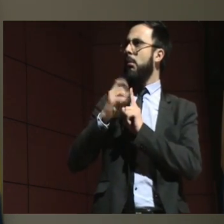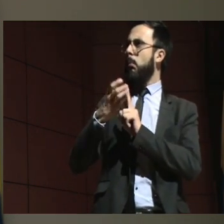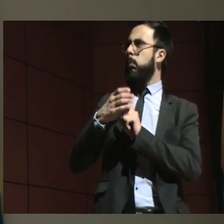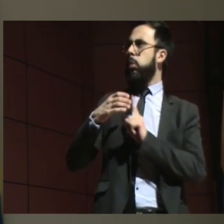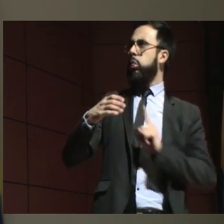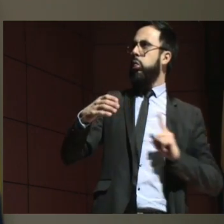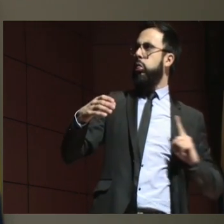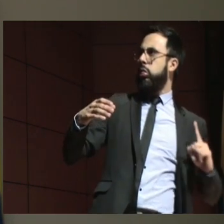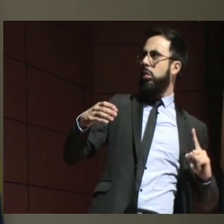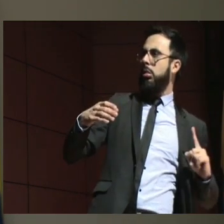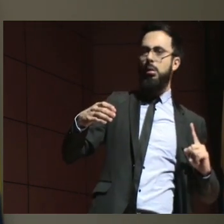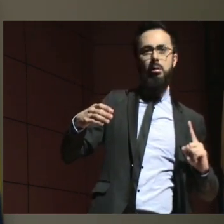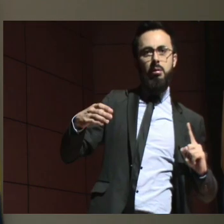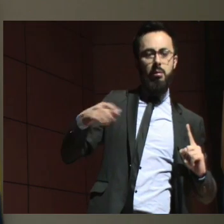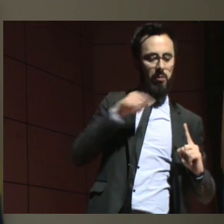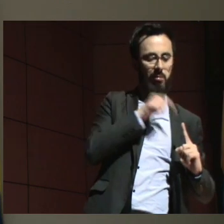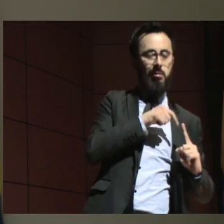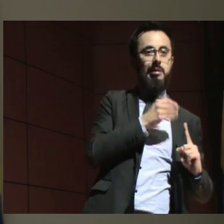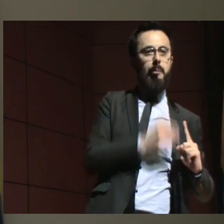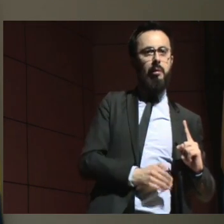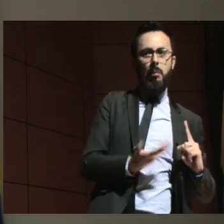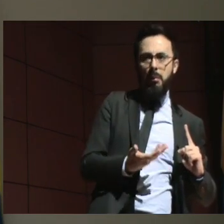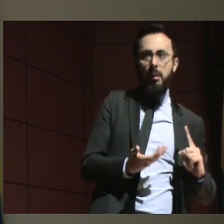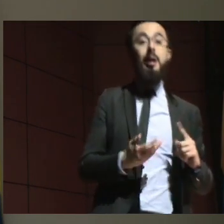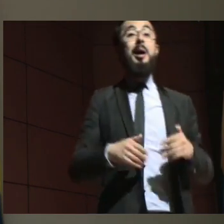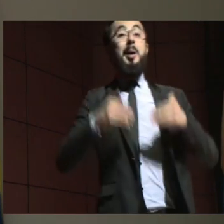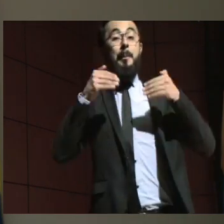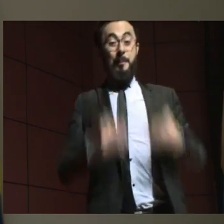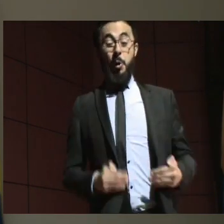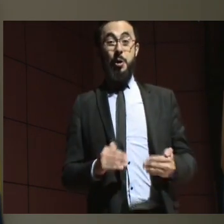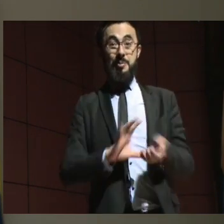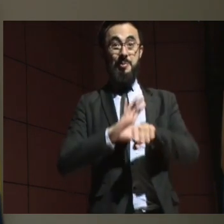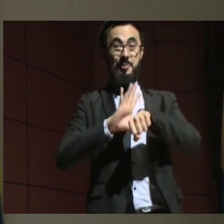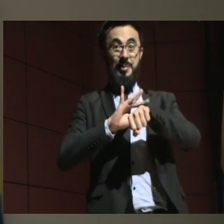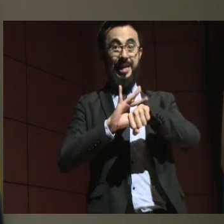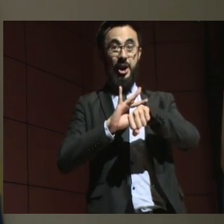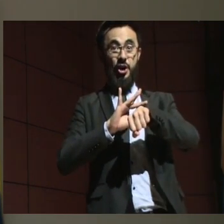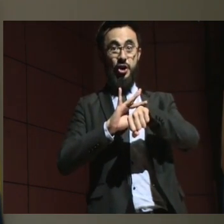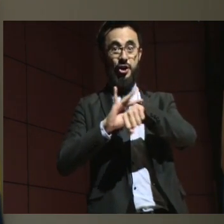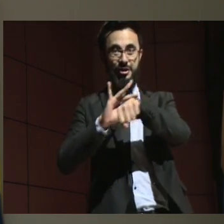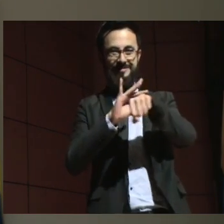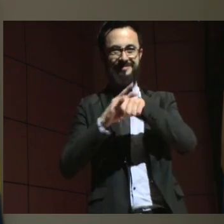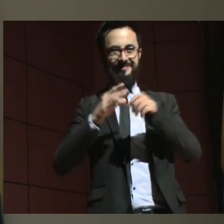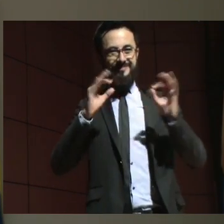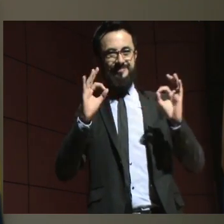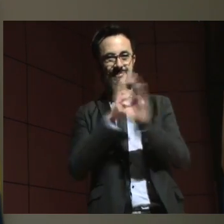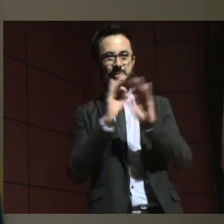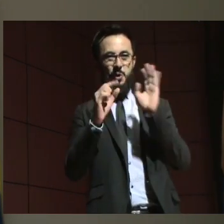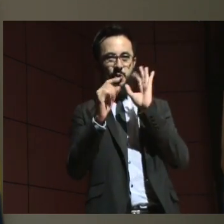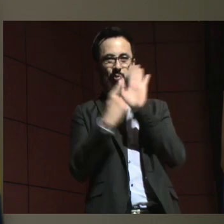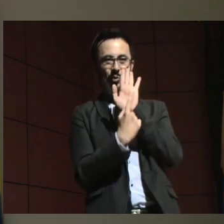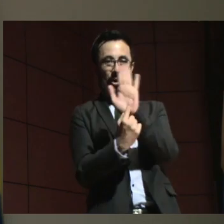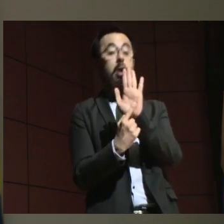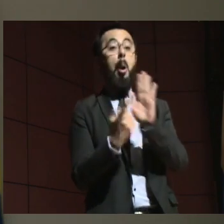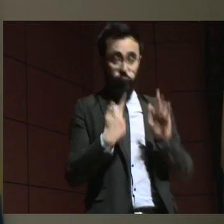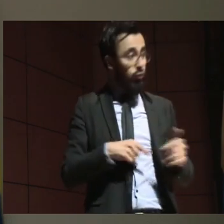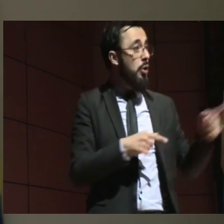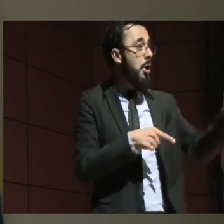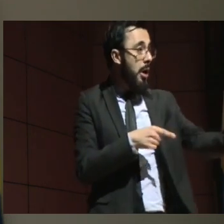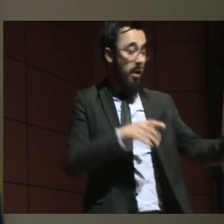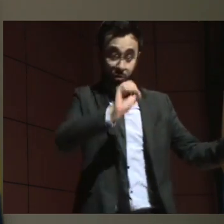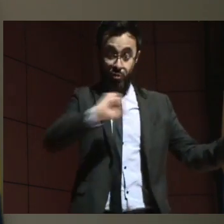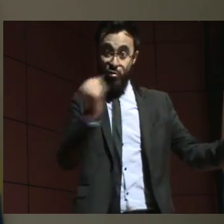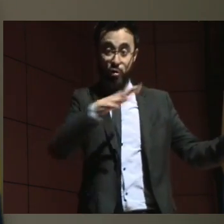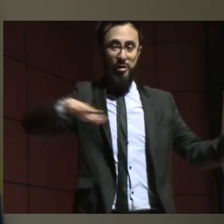dice es: hay algunas personas con discapacidad que pueden ser incluidas, pero solamente en cuanto podemos normalizarlas o en cuanto son más parecidos